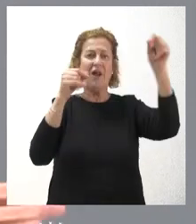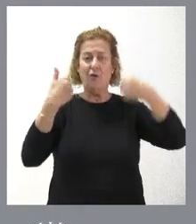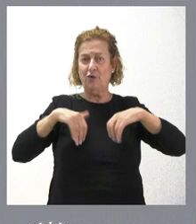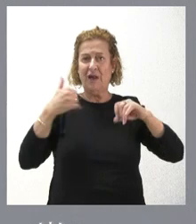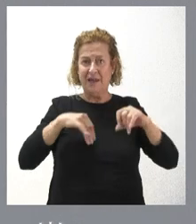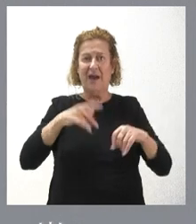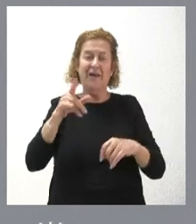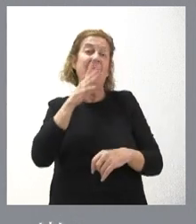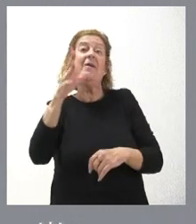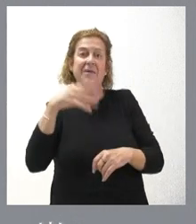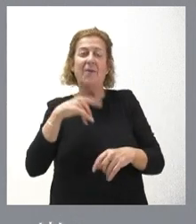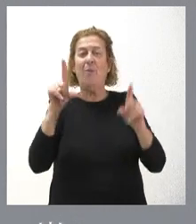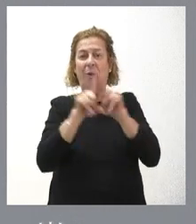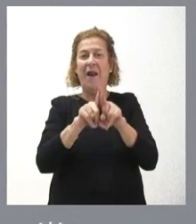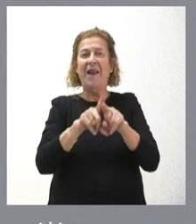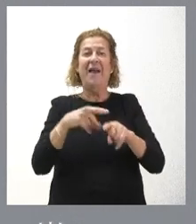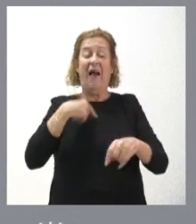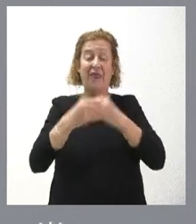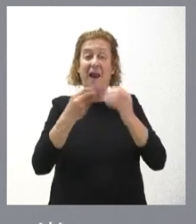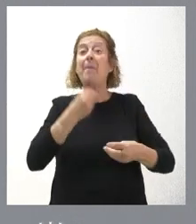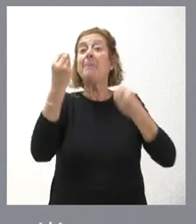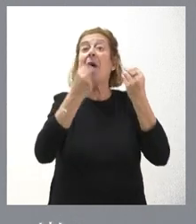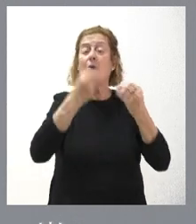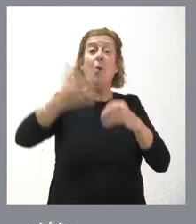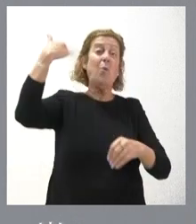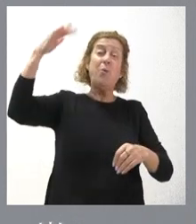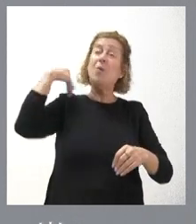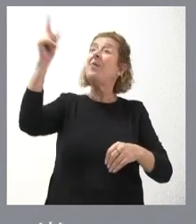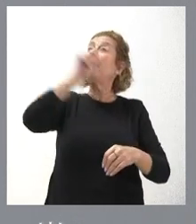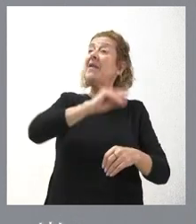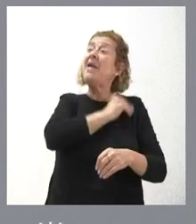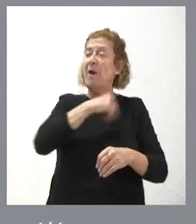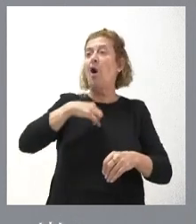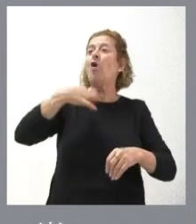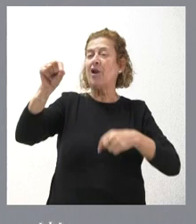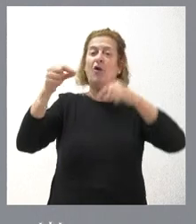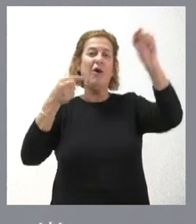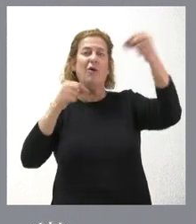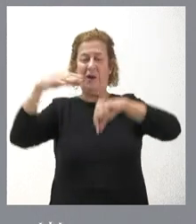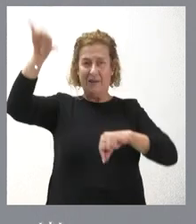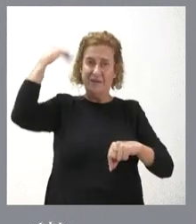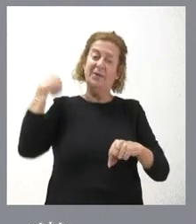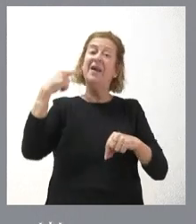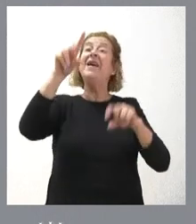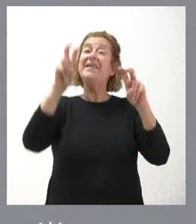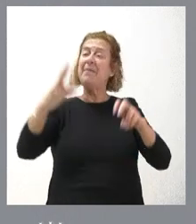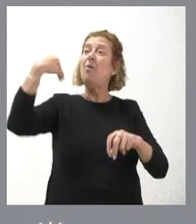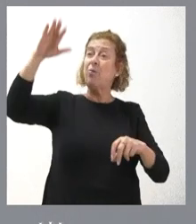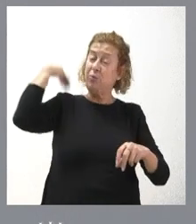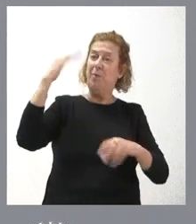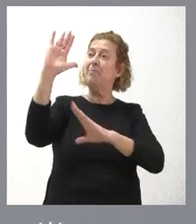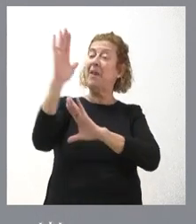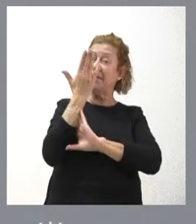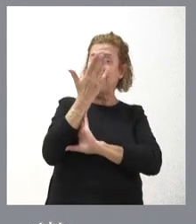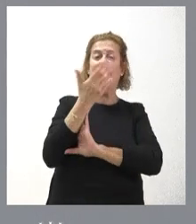observaciones porque nos hacen ser mejores en el pasado hemos corregido muchas de ellas Esta es una de las cuestiones que se nos plantea nuestra